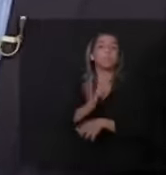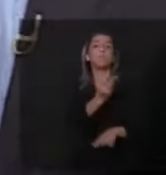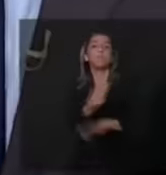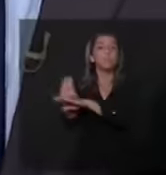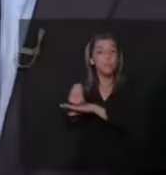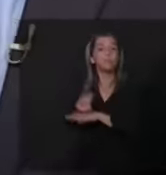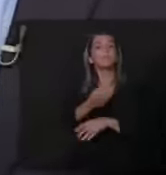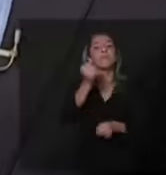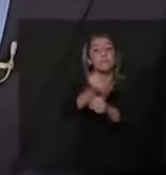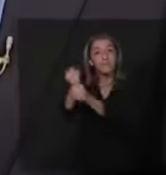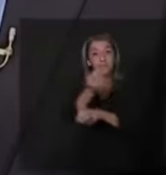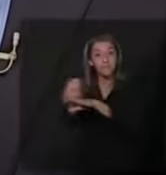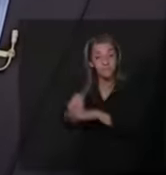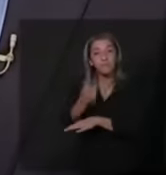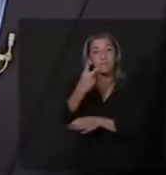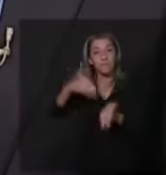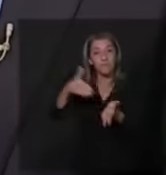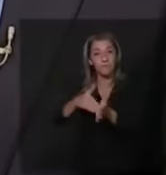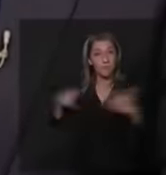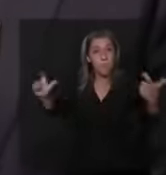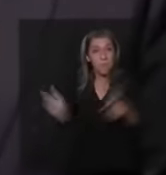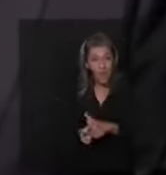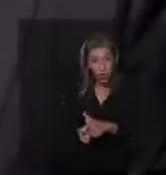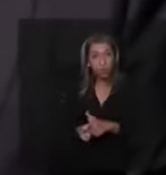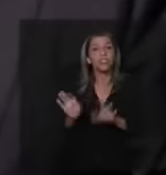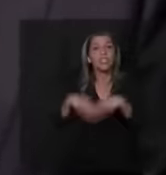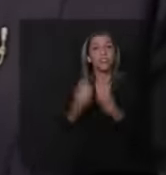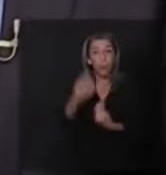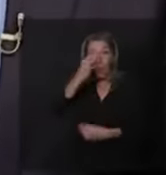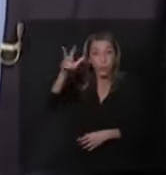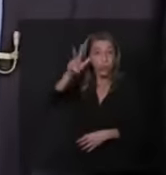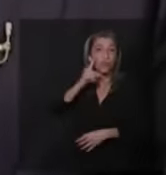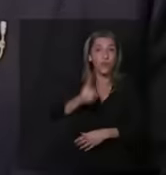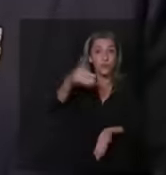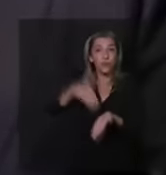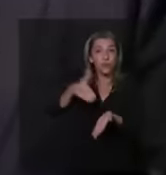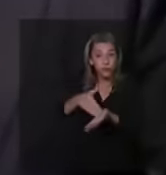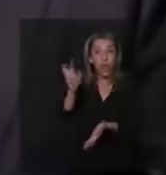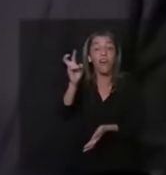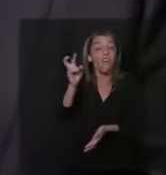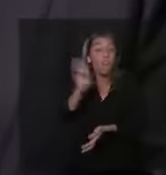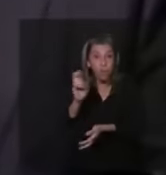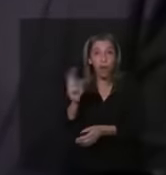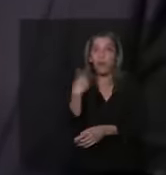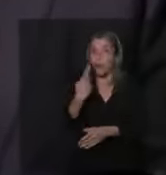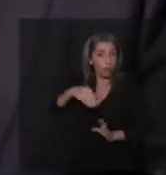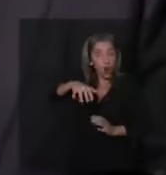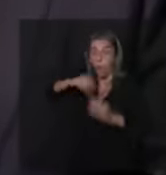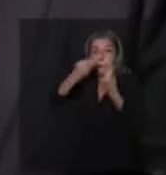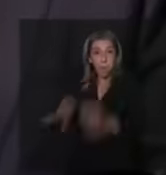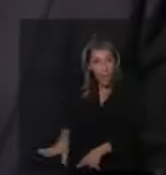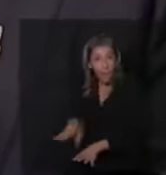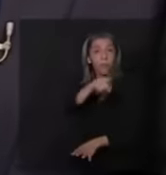un impacto en las exportaciones argentinas de 28.000 millones de dólares. La política exterior no se puede regir por